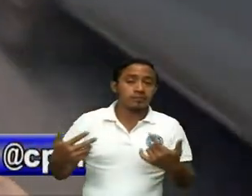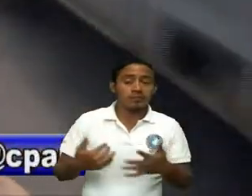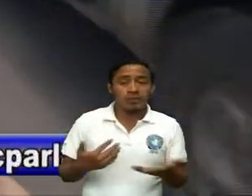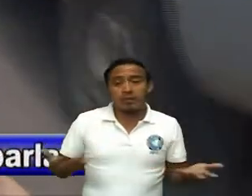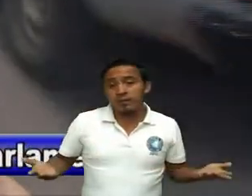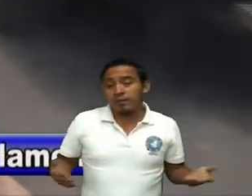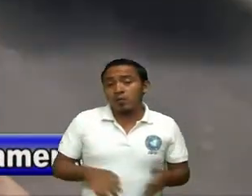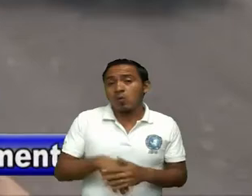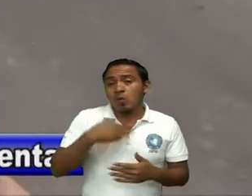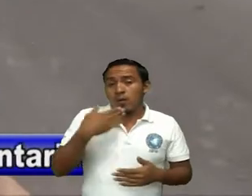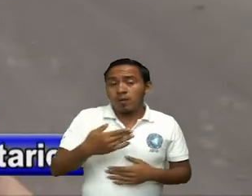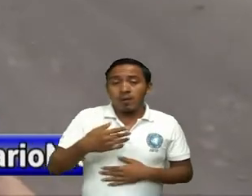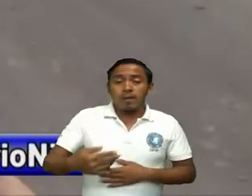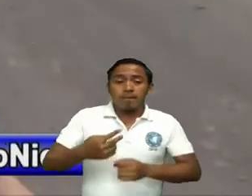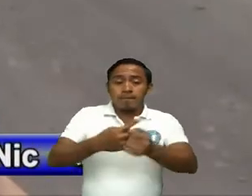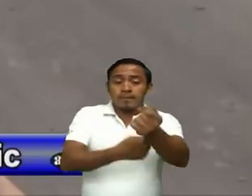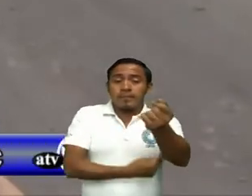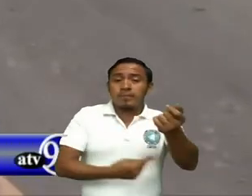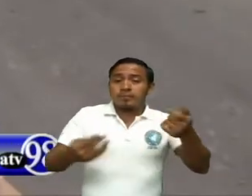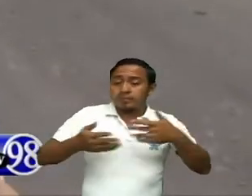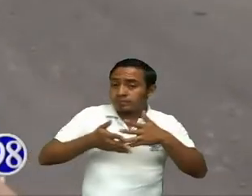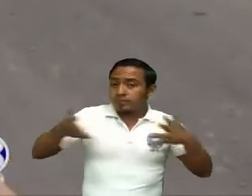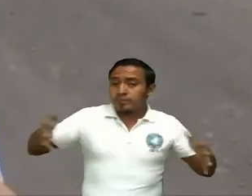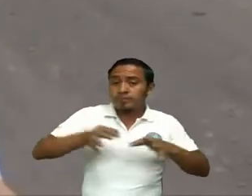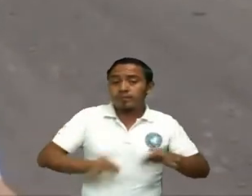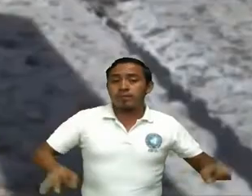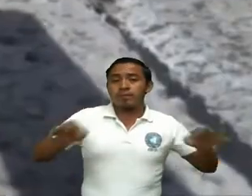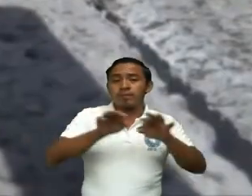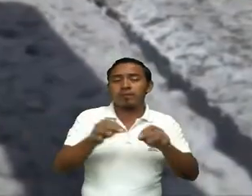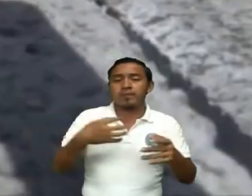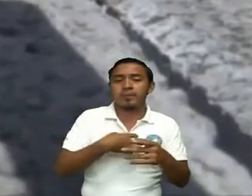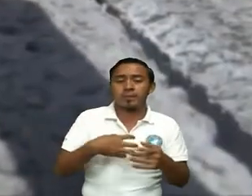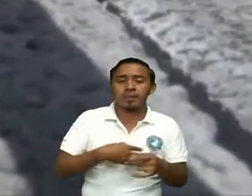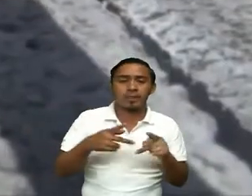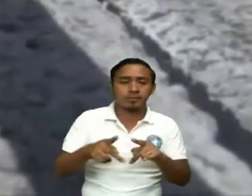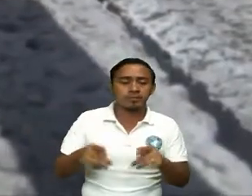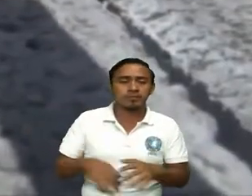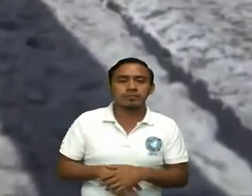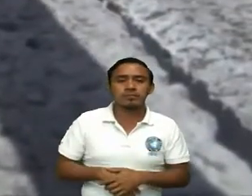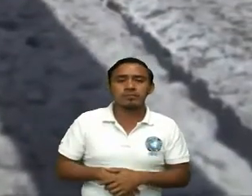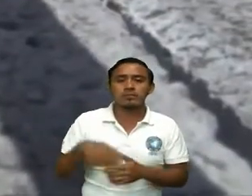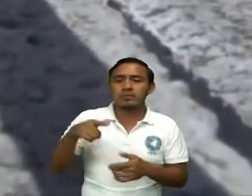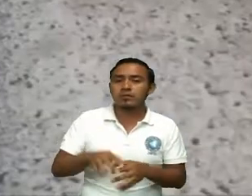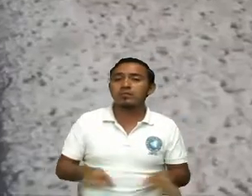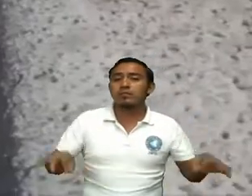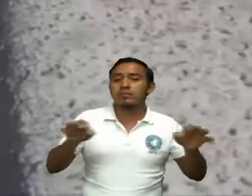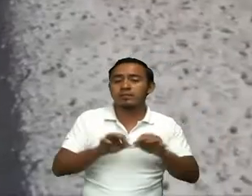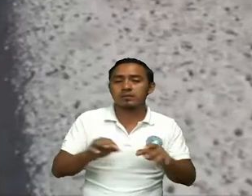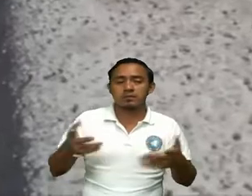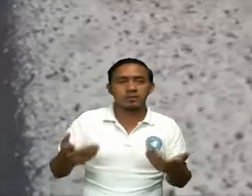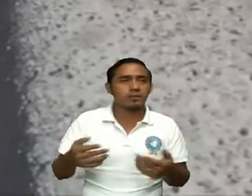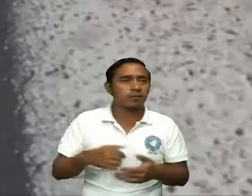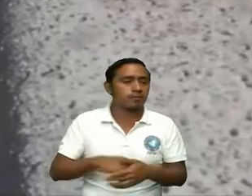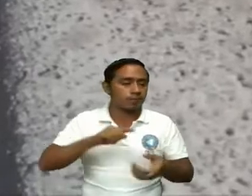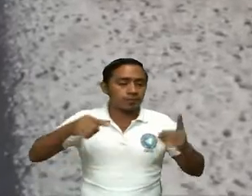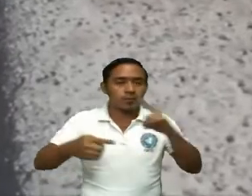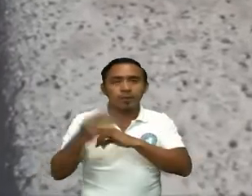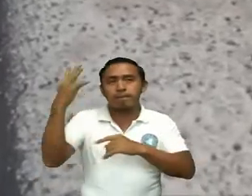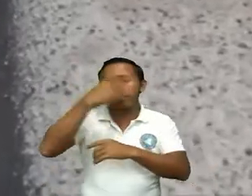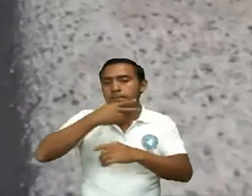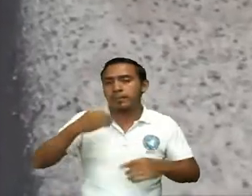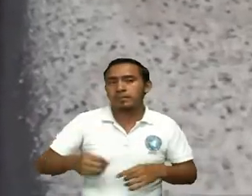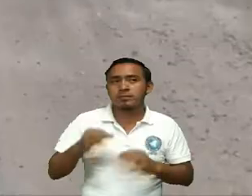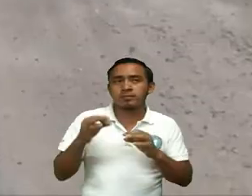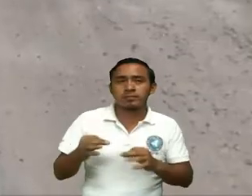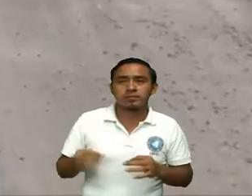Entonces un proyecto era de gran impacto para nuestra población. Este importante proyecto, que viene a embellecer y a cambiar las condiciones de